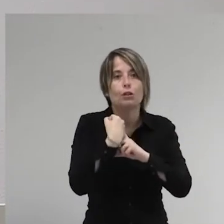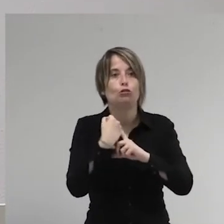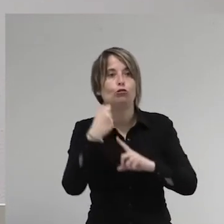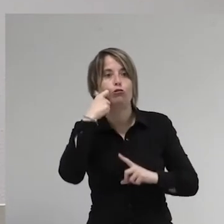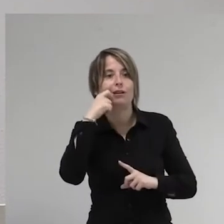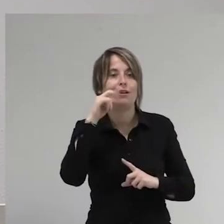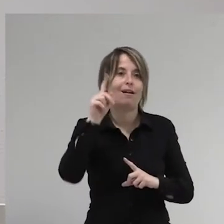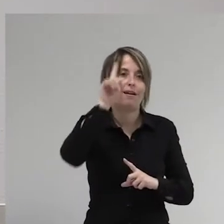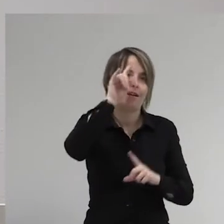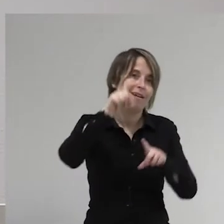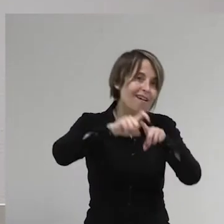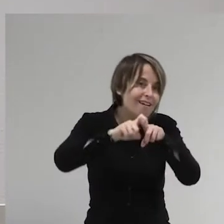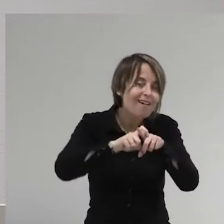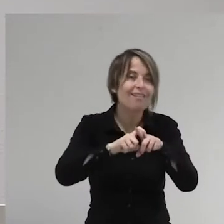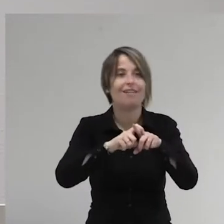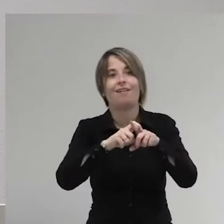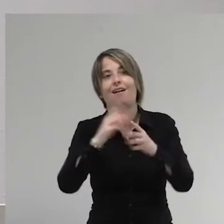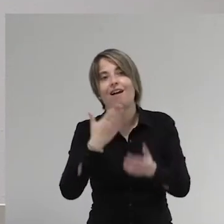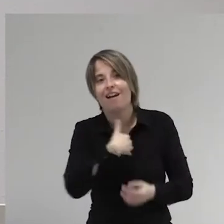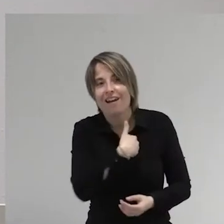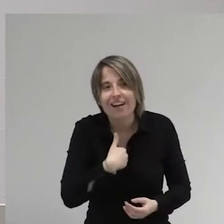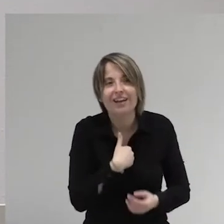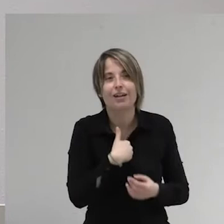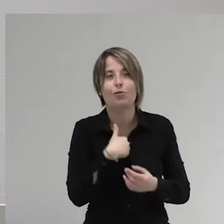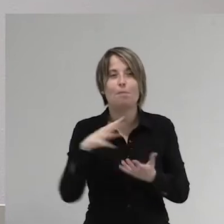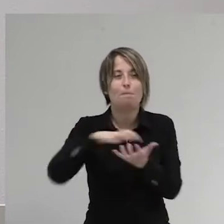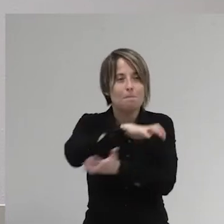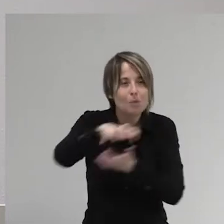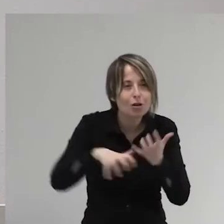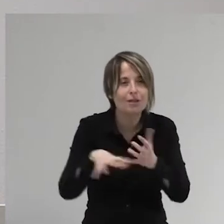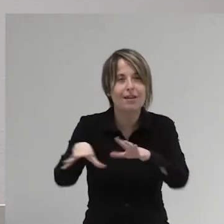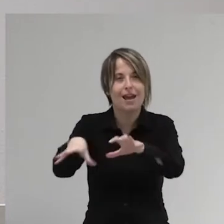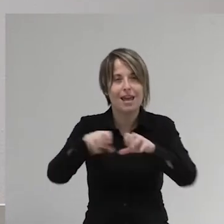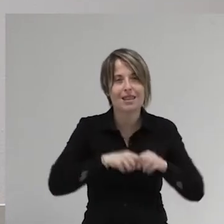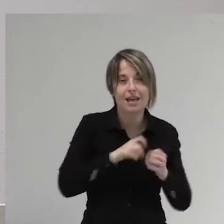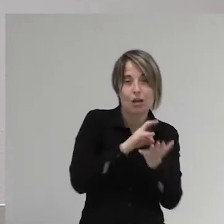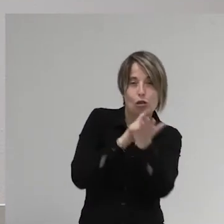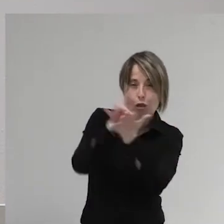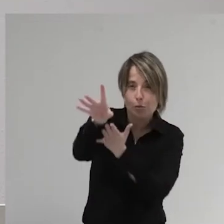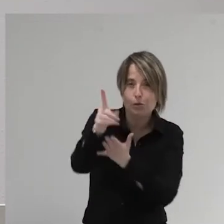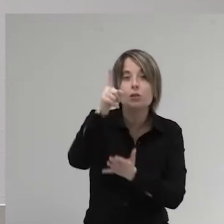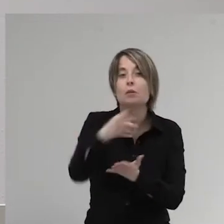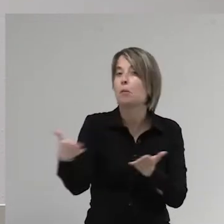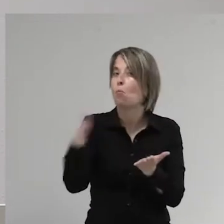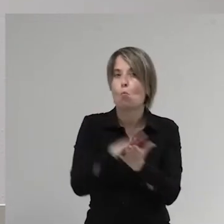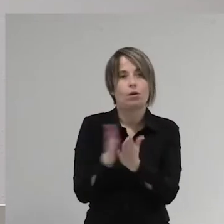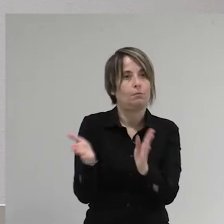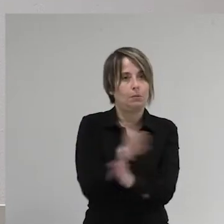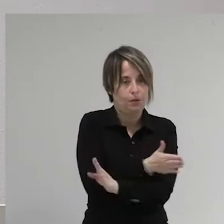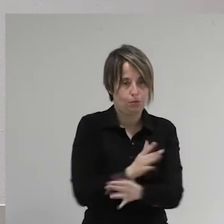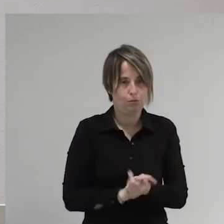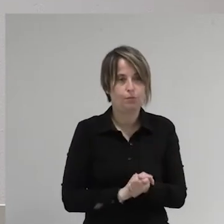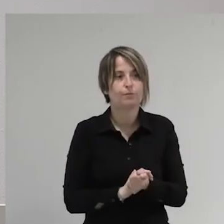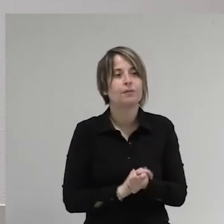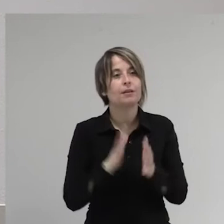género, a la superexplotación, a la violencia, al encierro, a la deportación e incluso a la muerte prematura. La idea